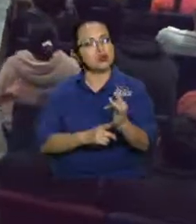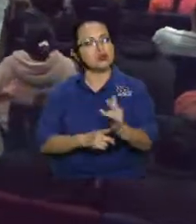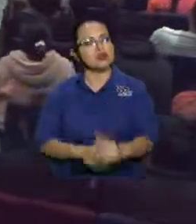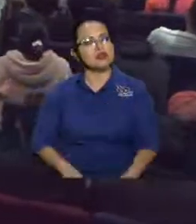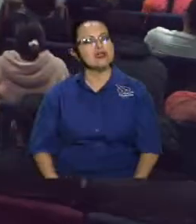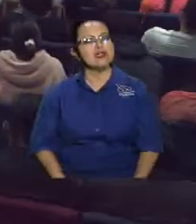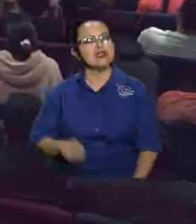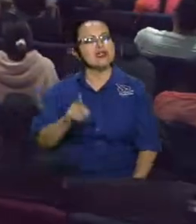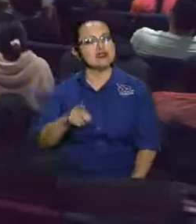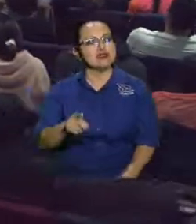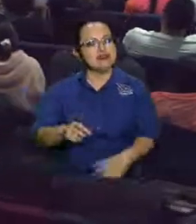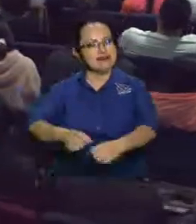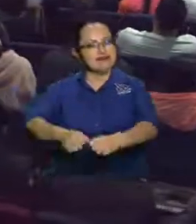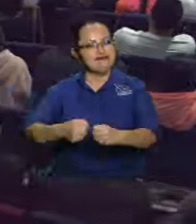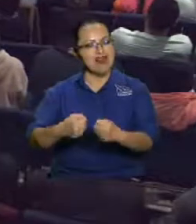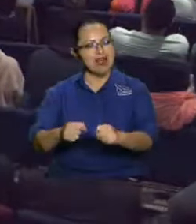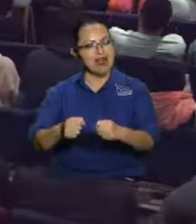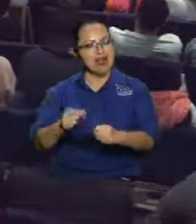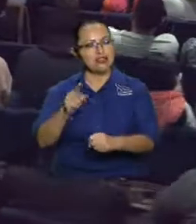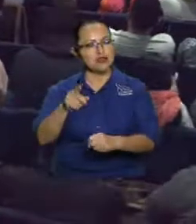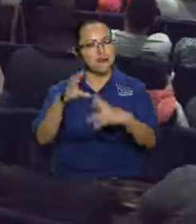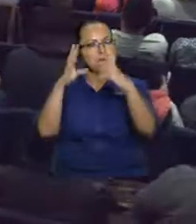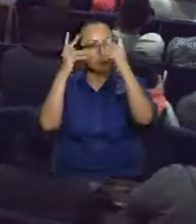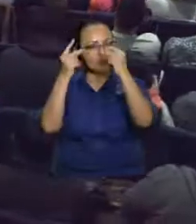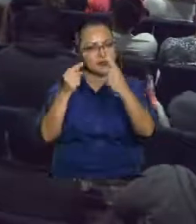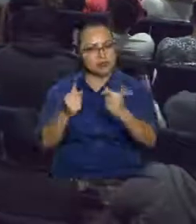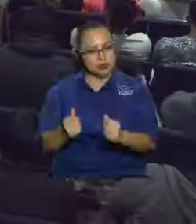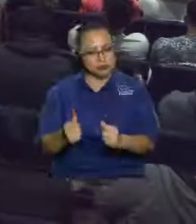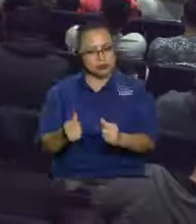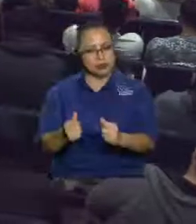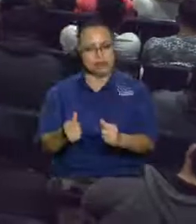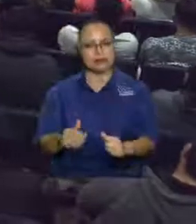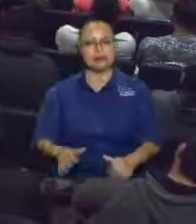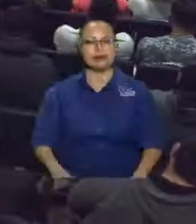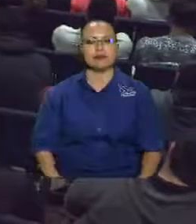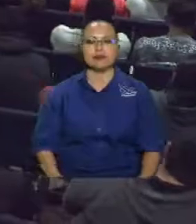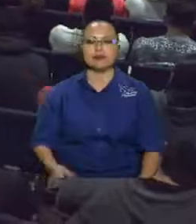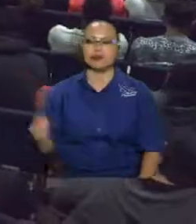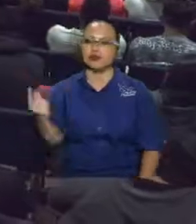Jesús que rehaga su presupuesto, por favor.